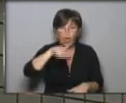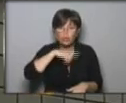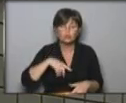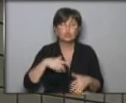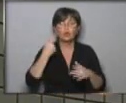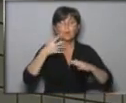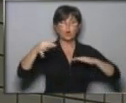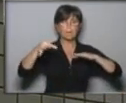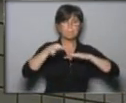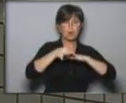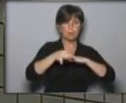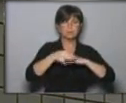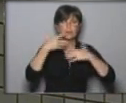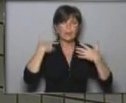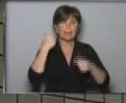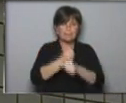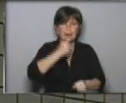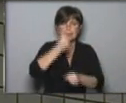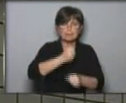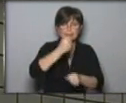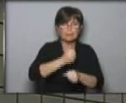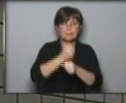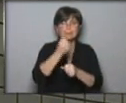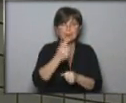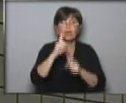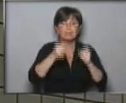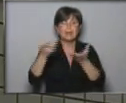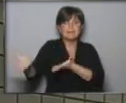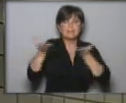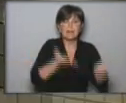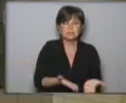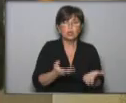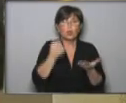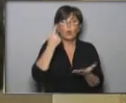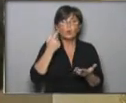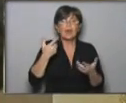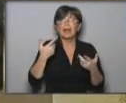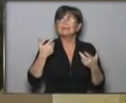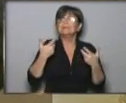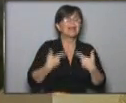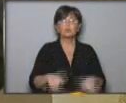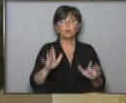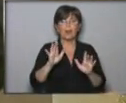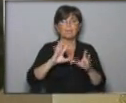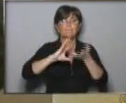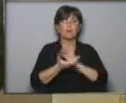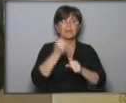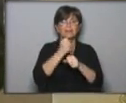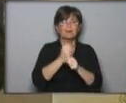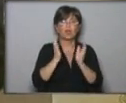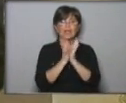pero también una invitación para tratar de conocer cada vez más la verdadera naturaleza de la Iglesia.